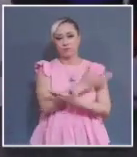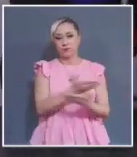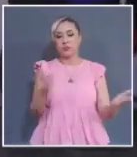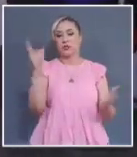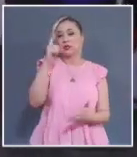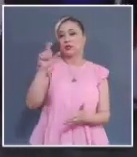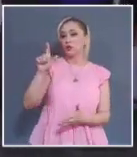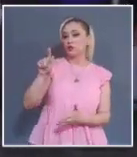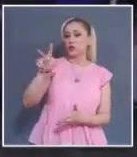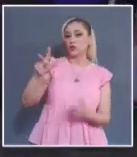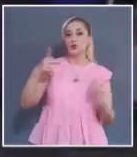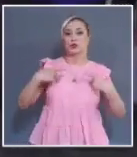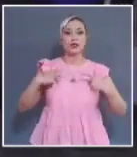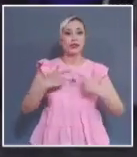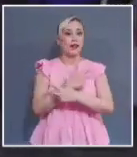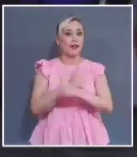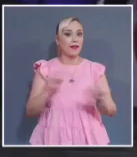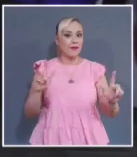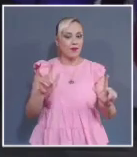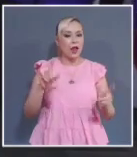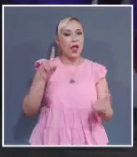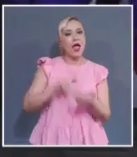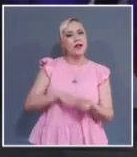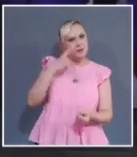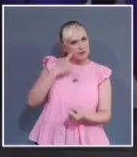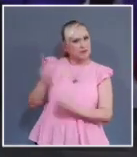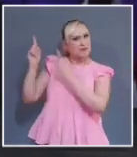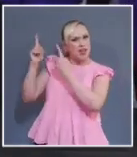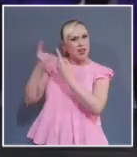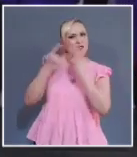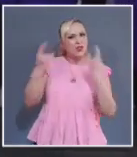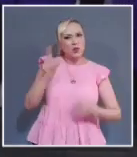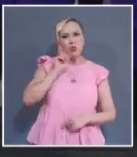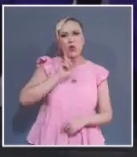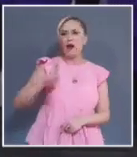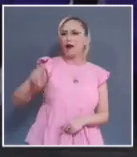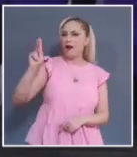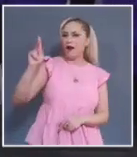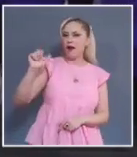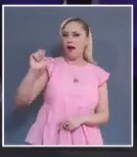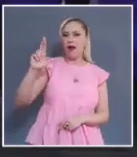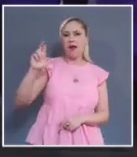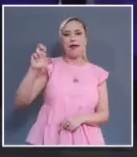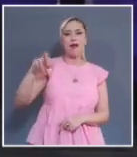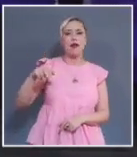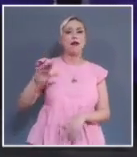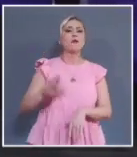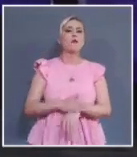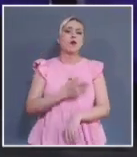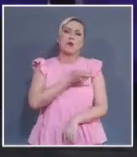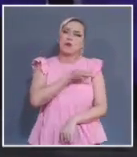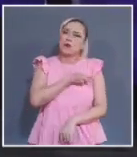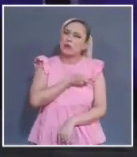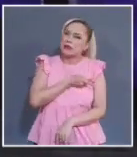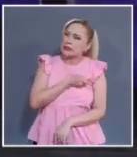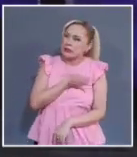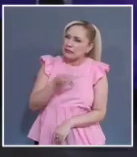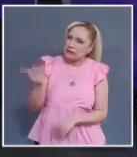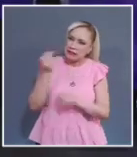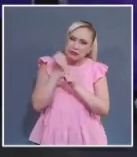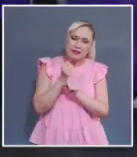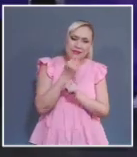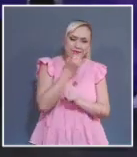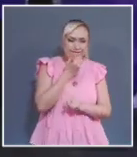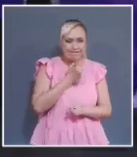una de ellas, una mujer cuya su condición de pobreza le llevó a delinquir. Vea la siguiente historia que nos presenta nuestro compañero Juan